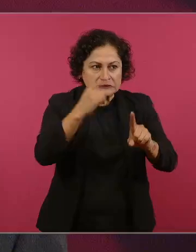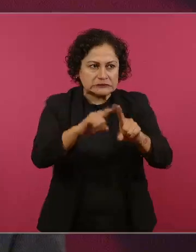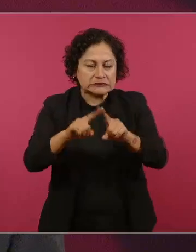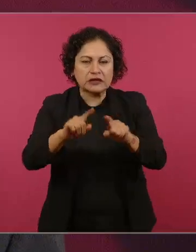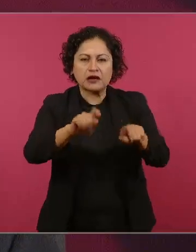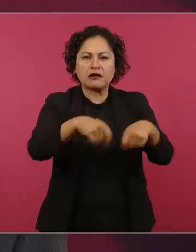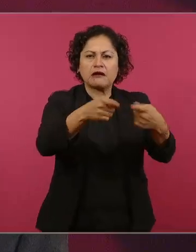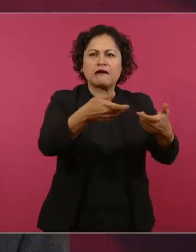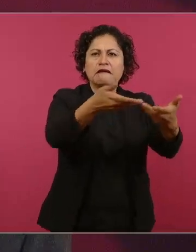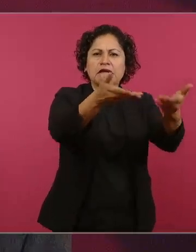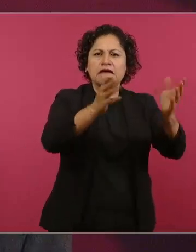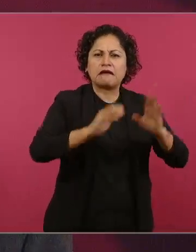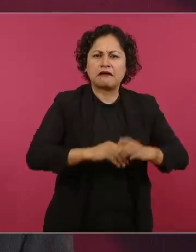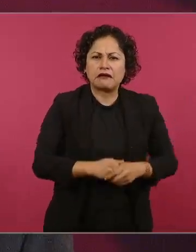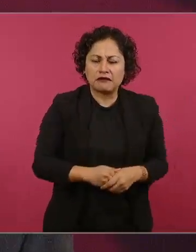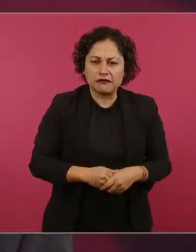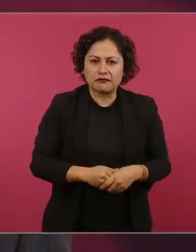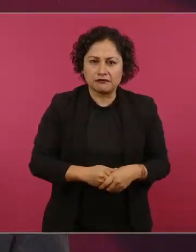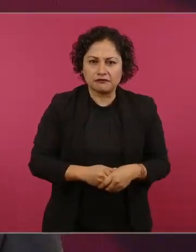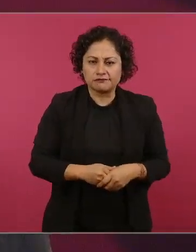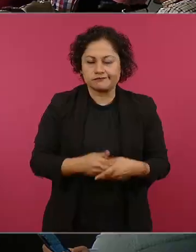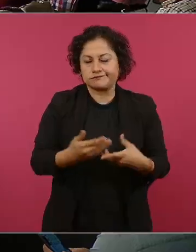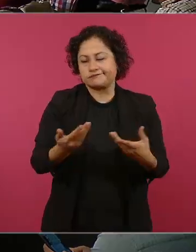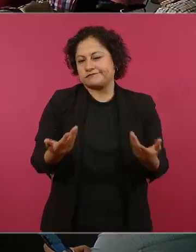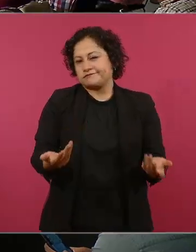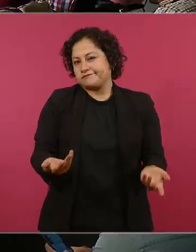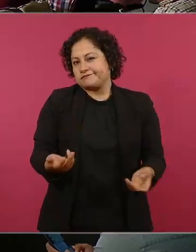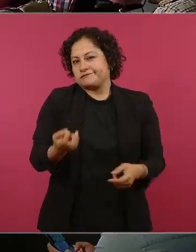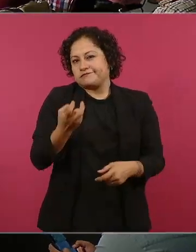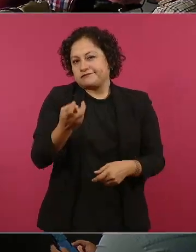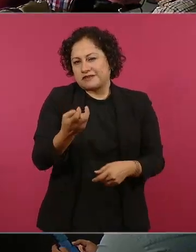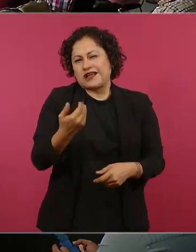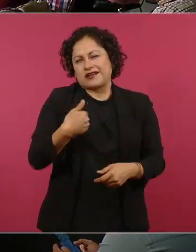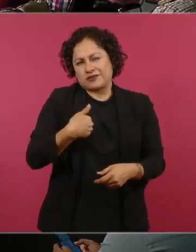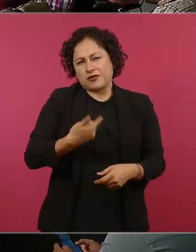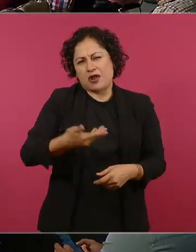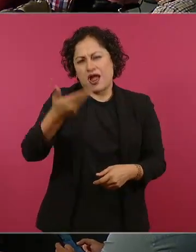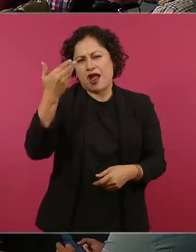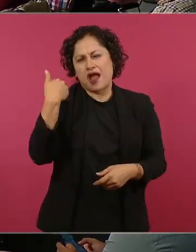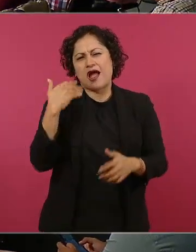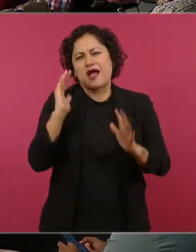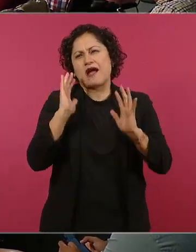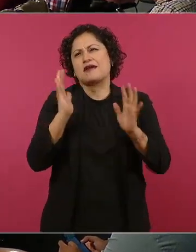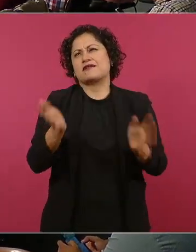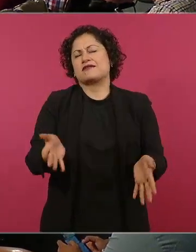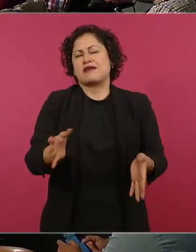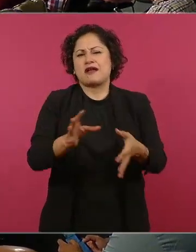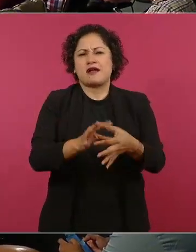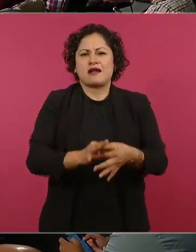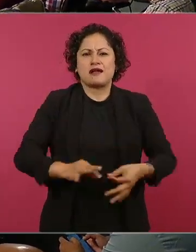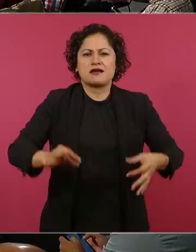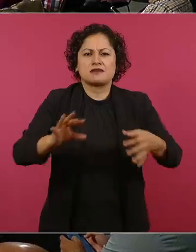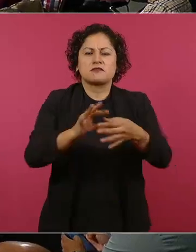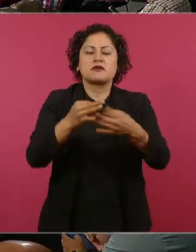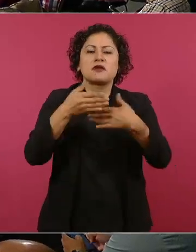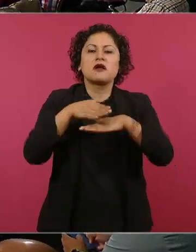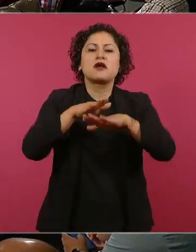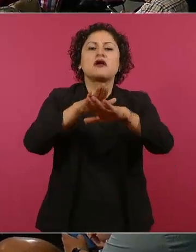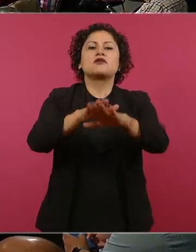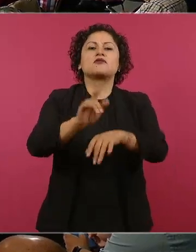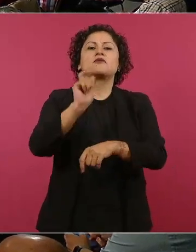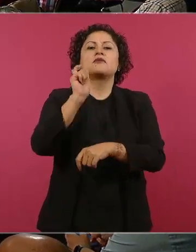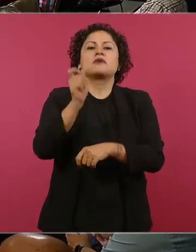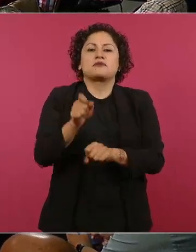Ya hemos hablado del lamentable caso de la privatización de las guarderías del seguro